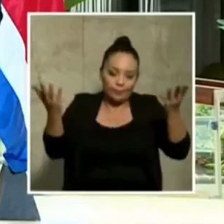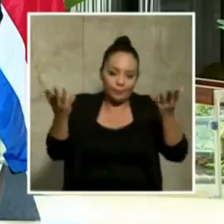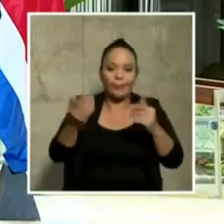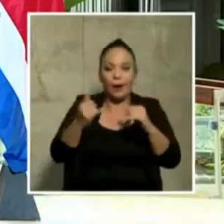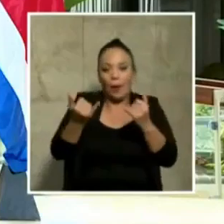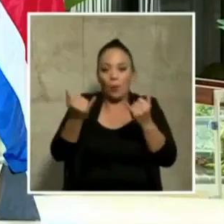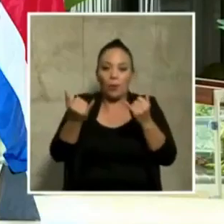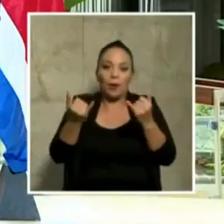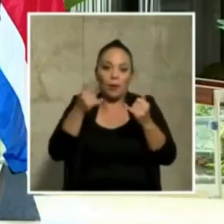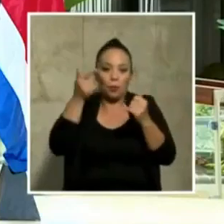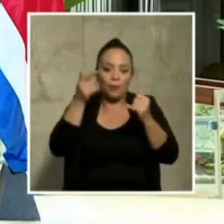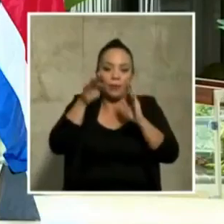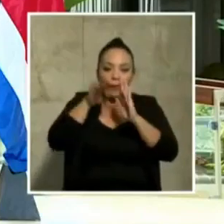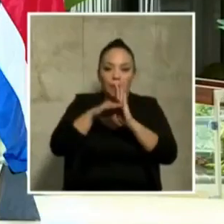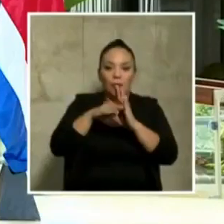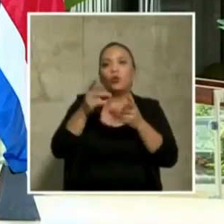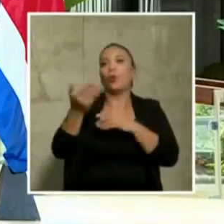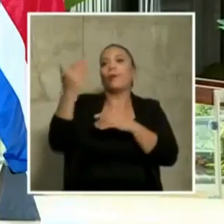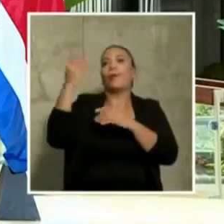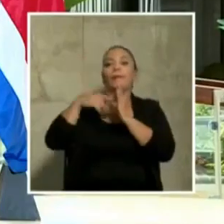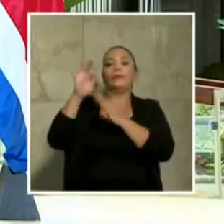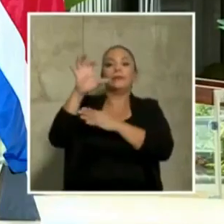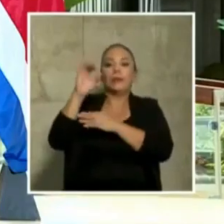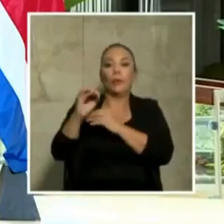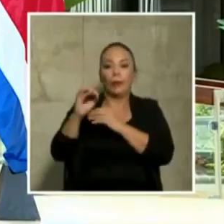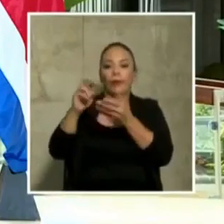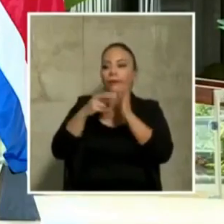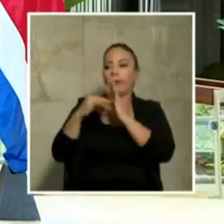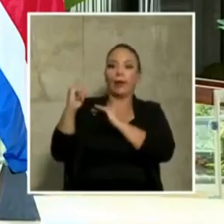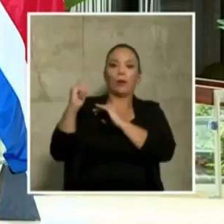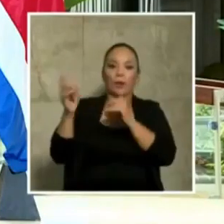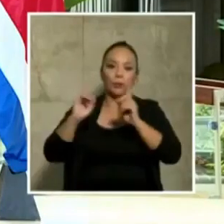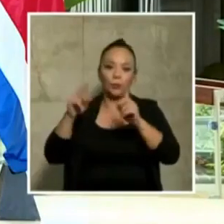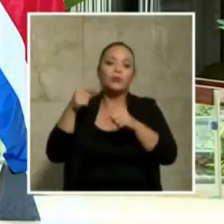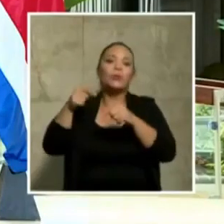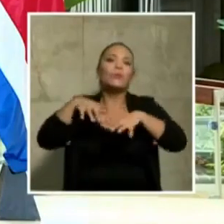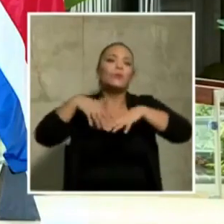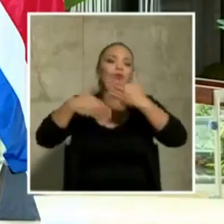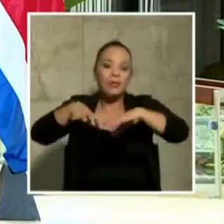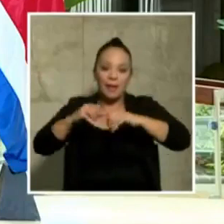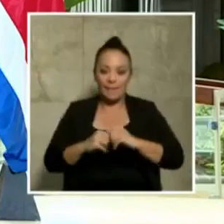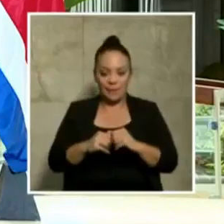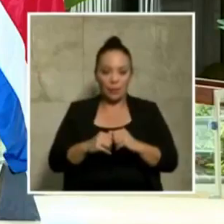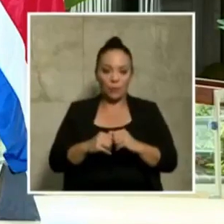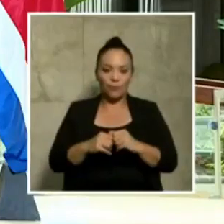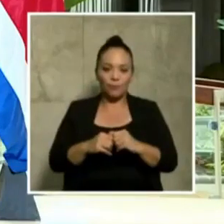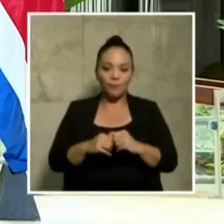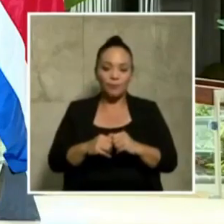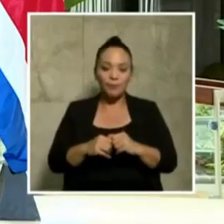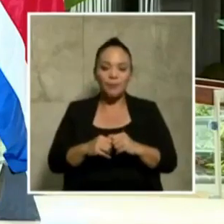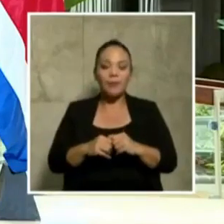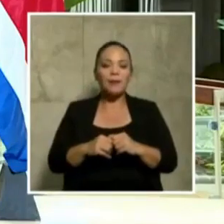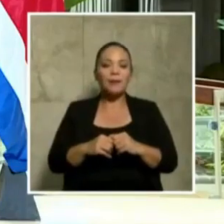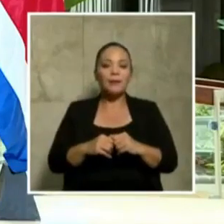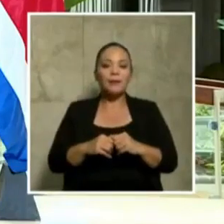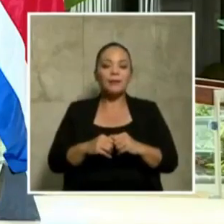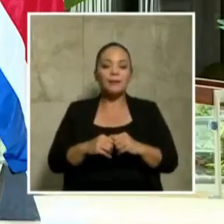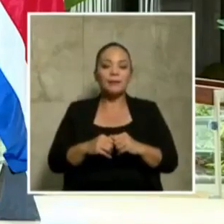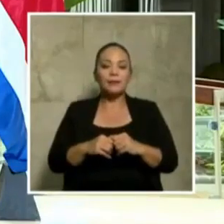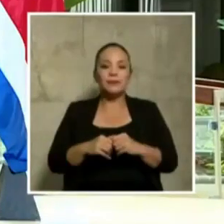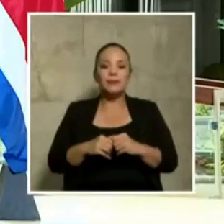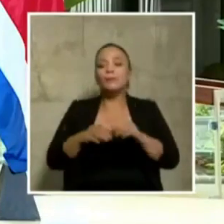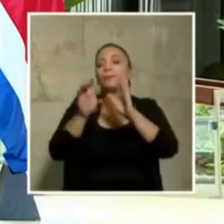procesos dinámicos. Entonces, la gente dice, ay, si usted estuviera presente ahí el cartel